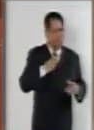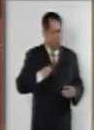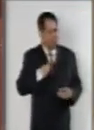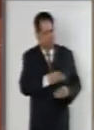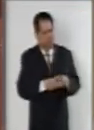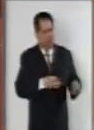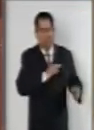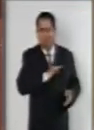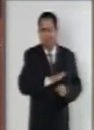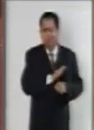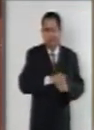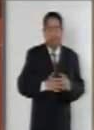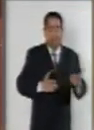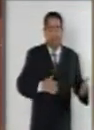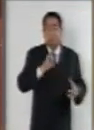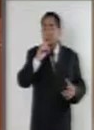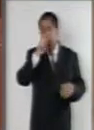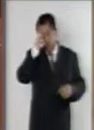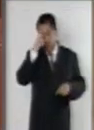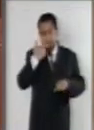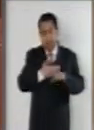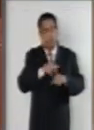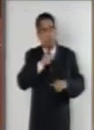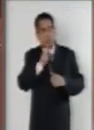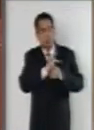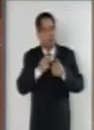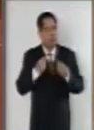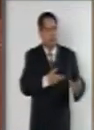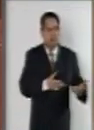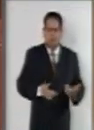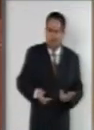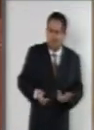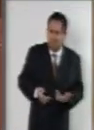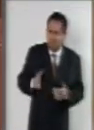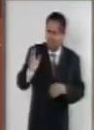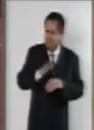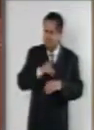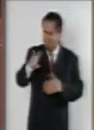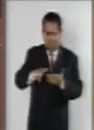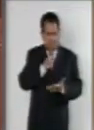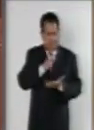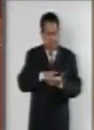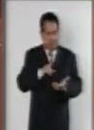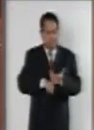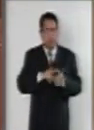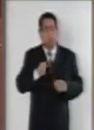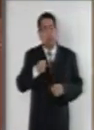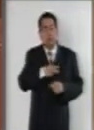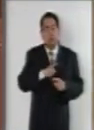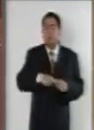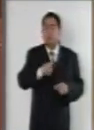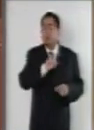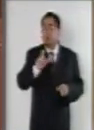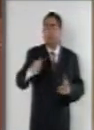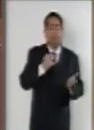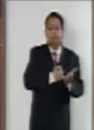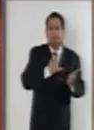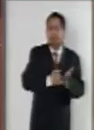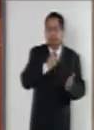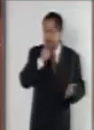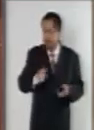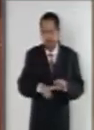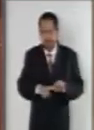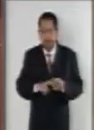y principalmente al capital extranjero. ¿De qué privilegio se trata en esta ley? Que no paguen impuestos, que no